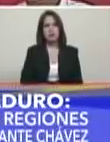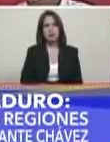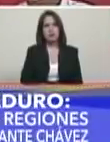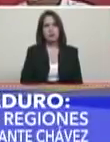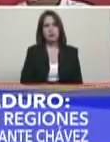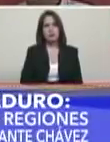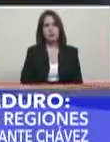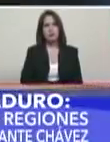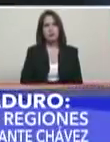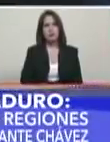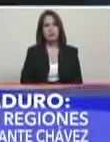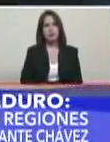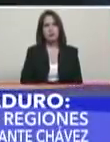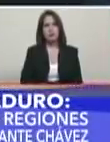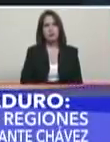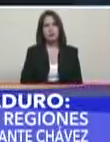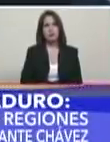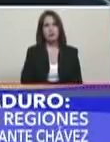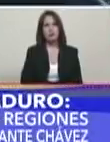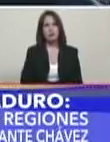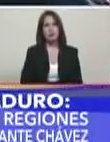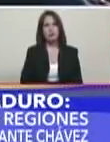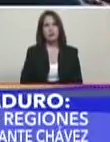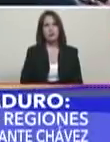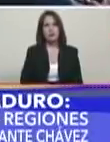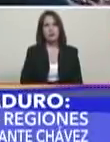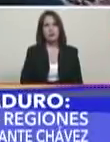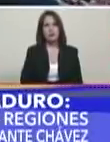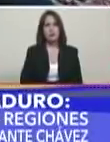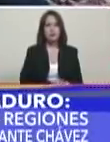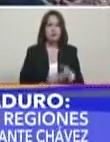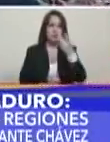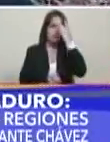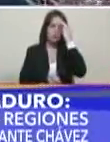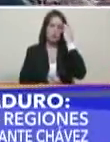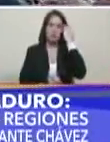avanzar, todavía no, iba a arrancar la música otra vez.